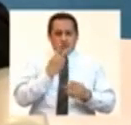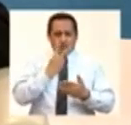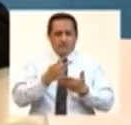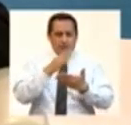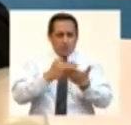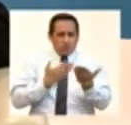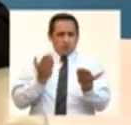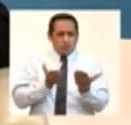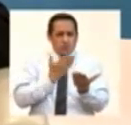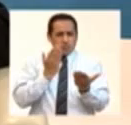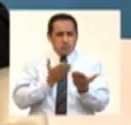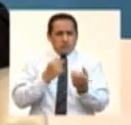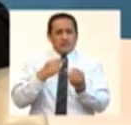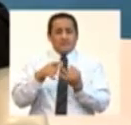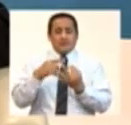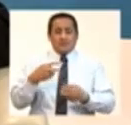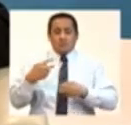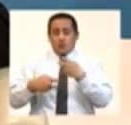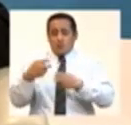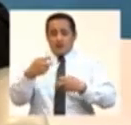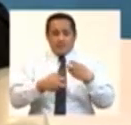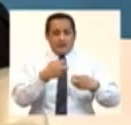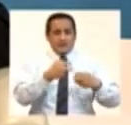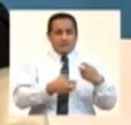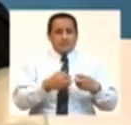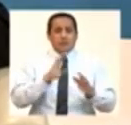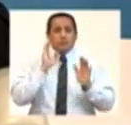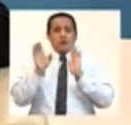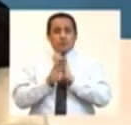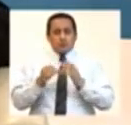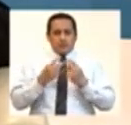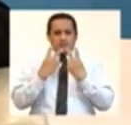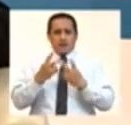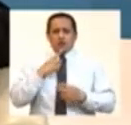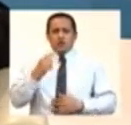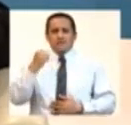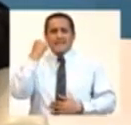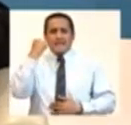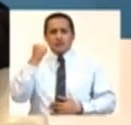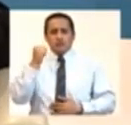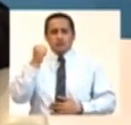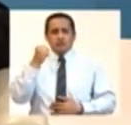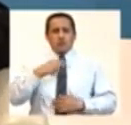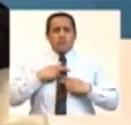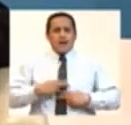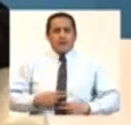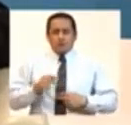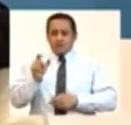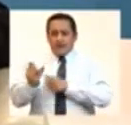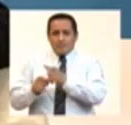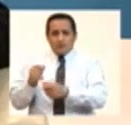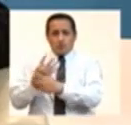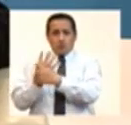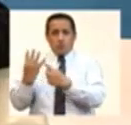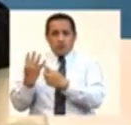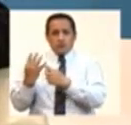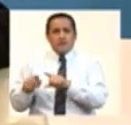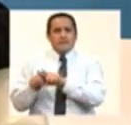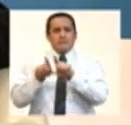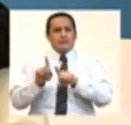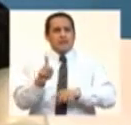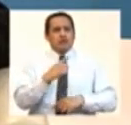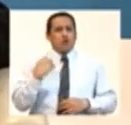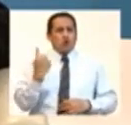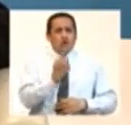se vio ante diversos tipos de problemas, ¿no? Estamos confrontando los derechos humanos de estos 4 señores con los derechos